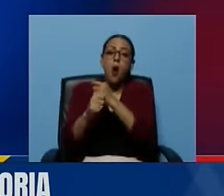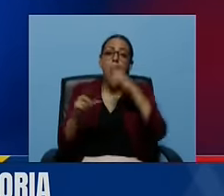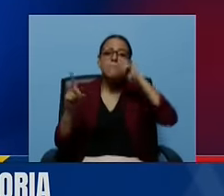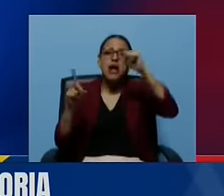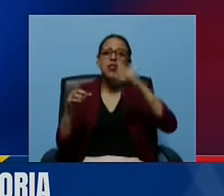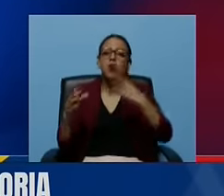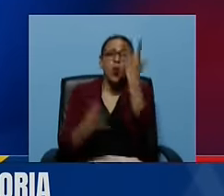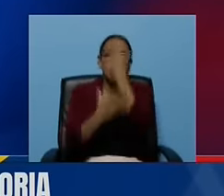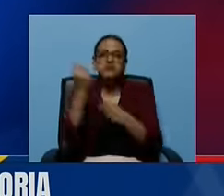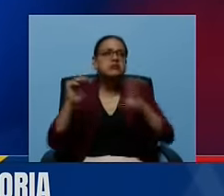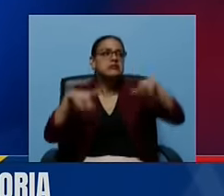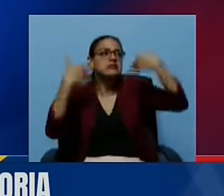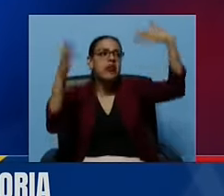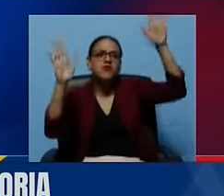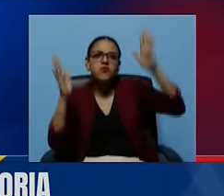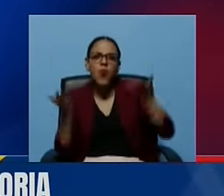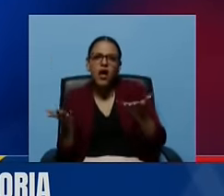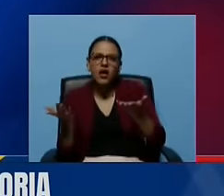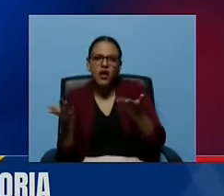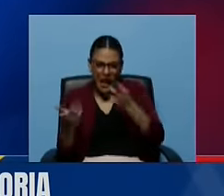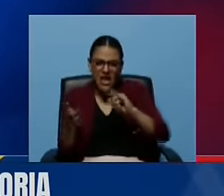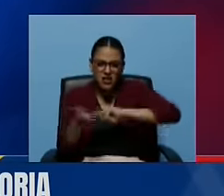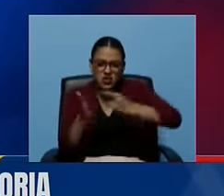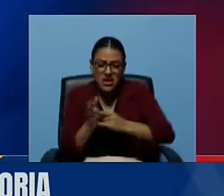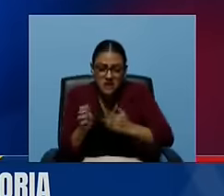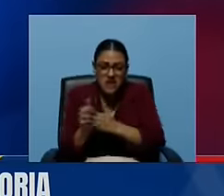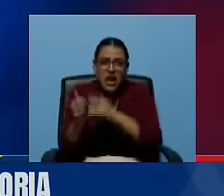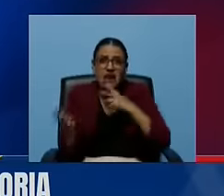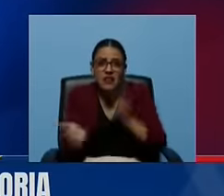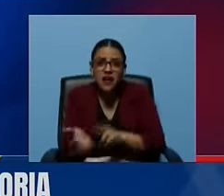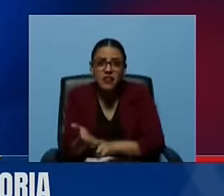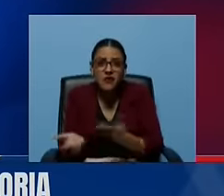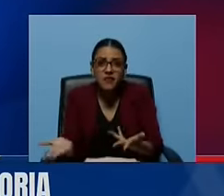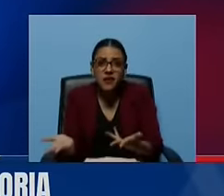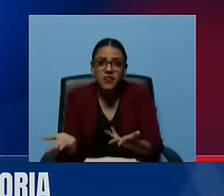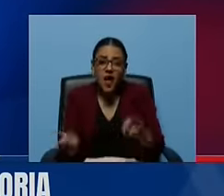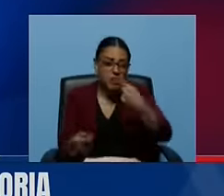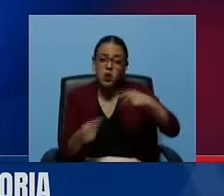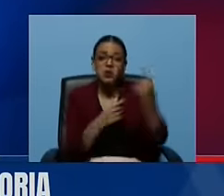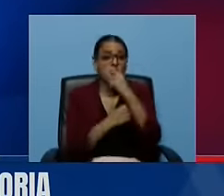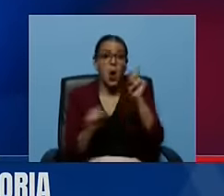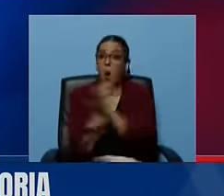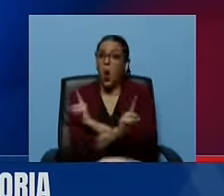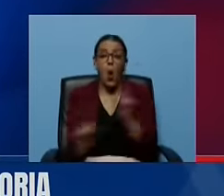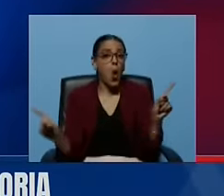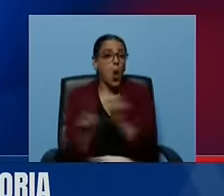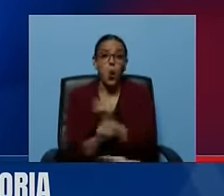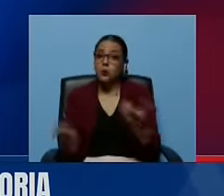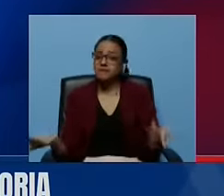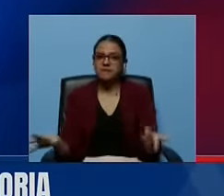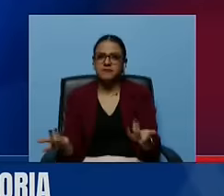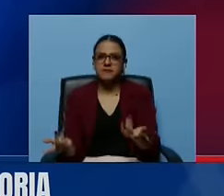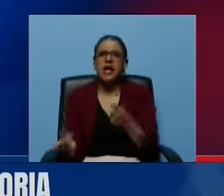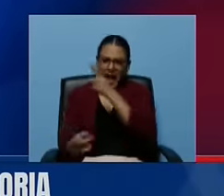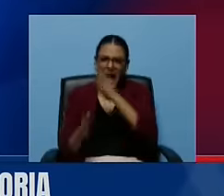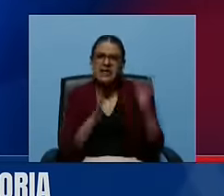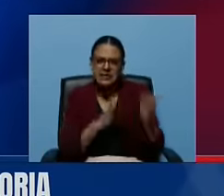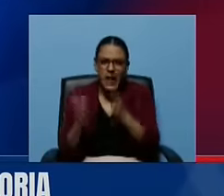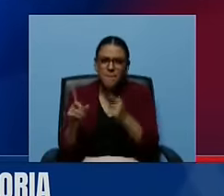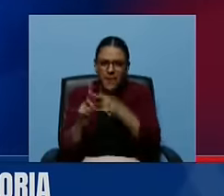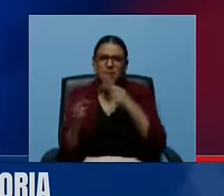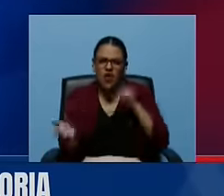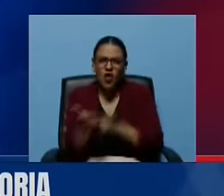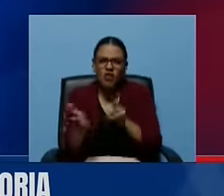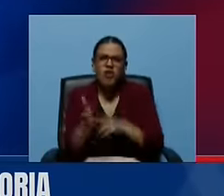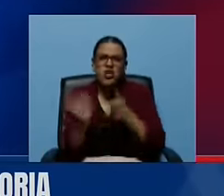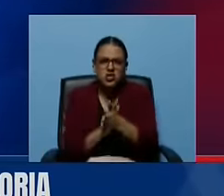¿Eso se puede llamar líder? ¿Está preparado una persona así